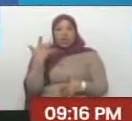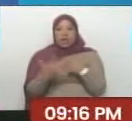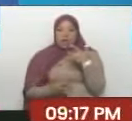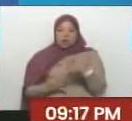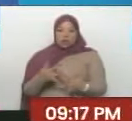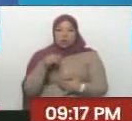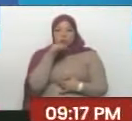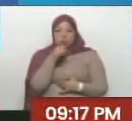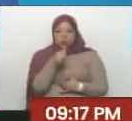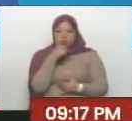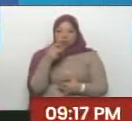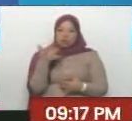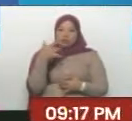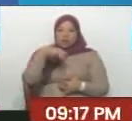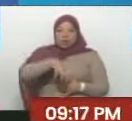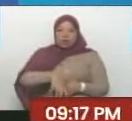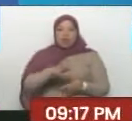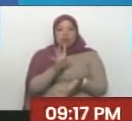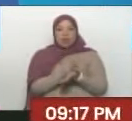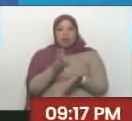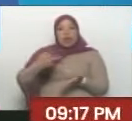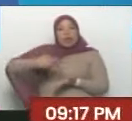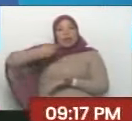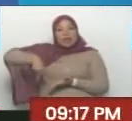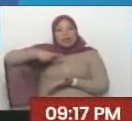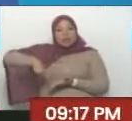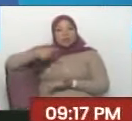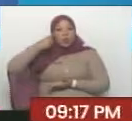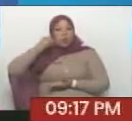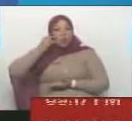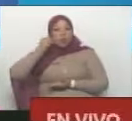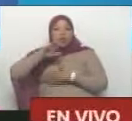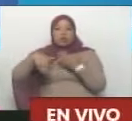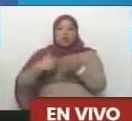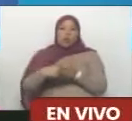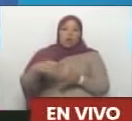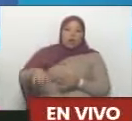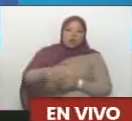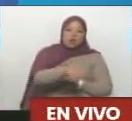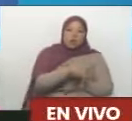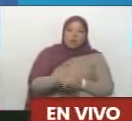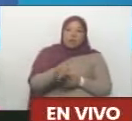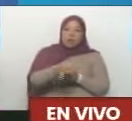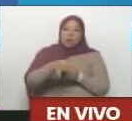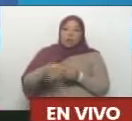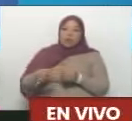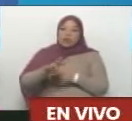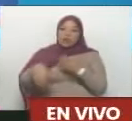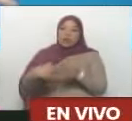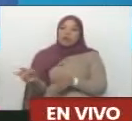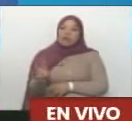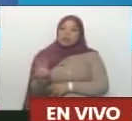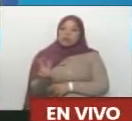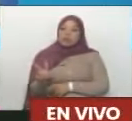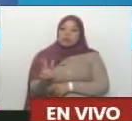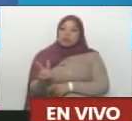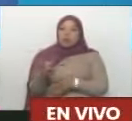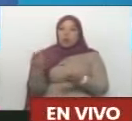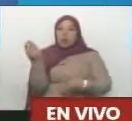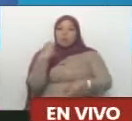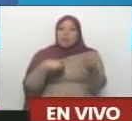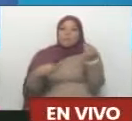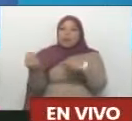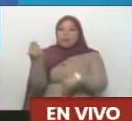creación de los elencos estables de la danza tradicional en todos los estados y municipios del país, y